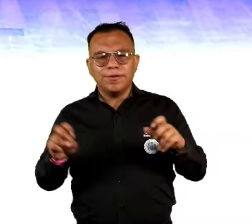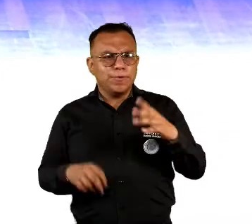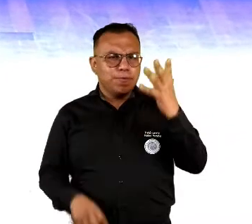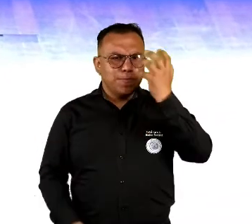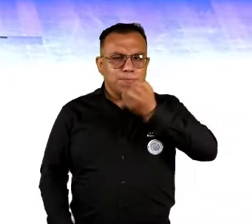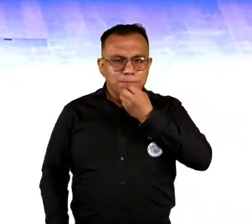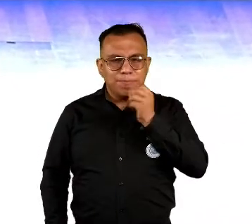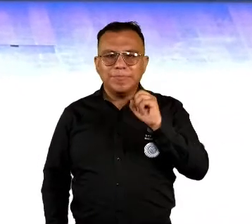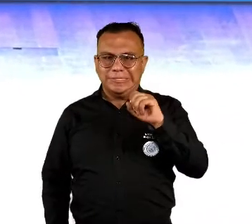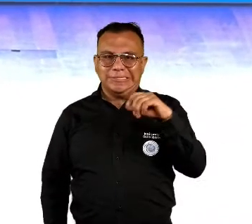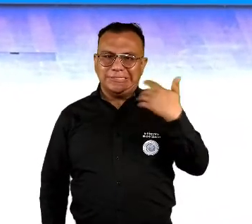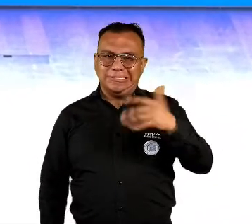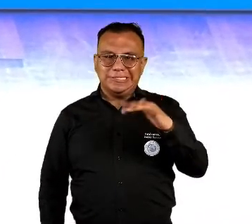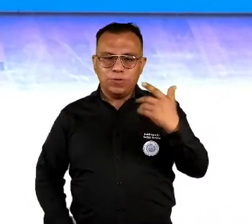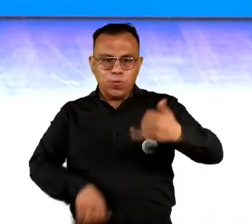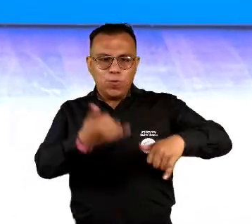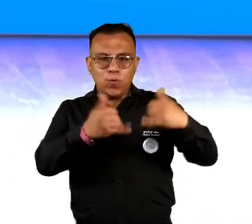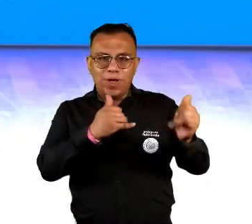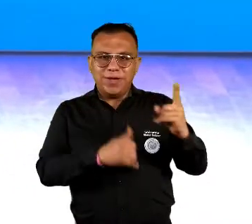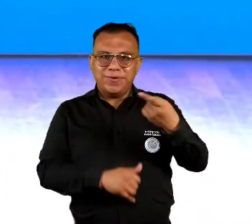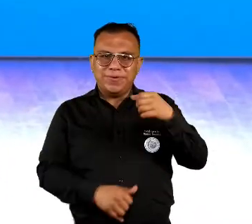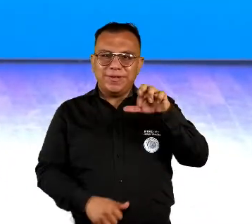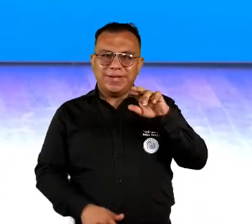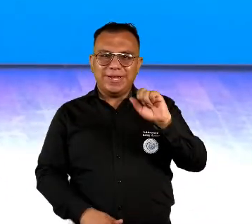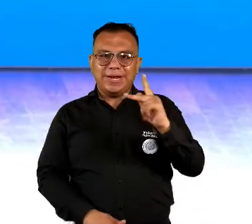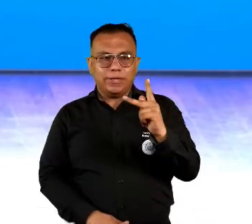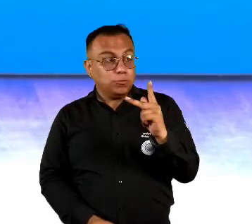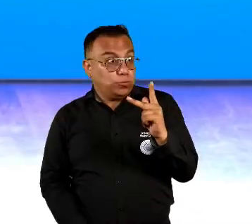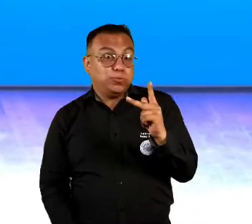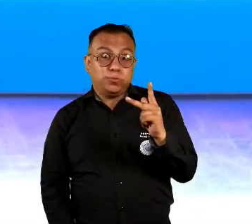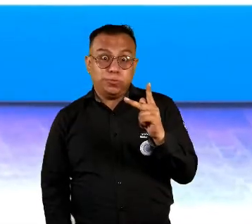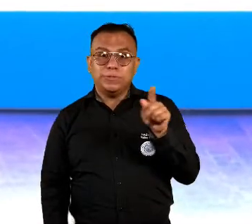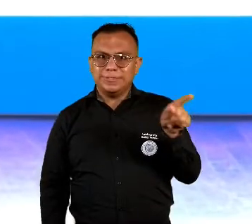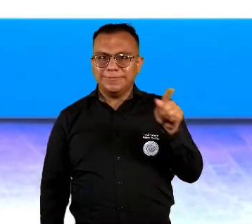gris muy lindo juego latinoamericano realmente